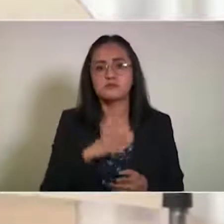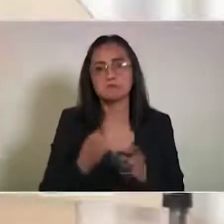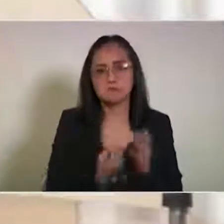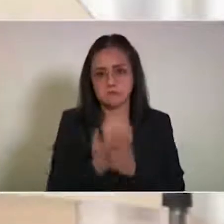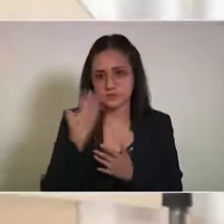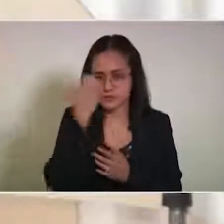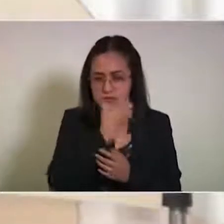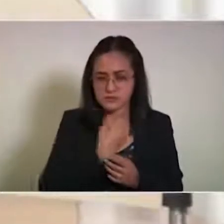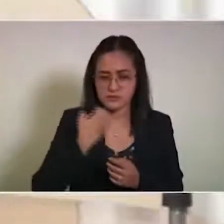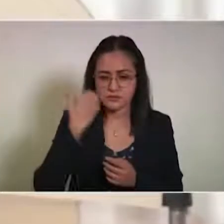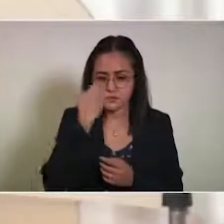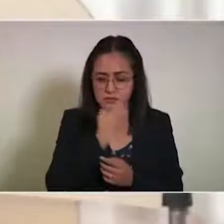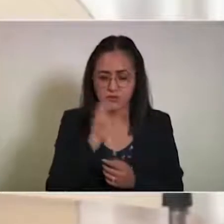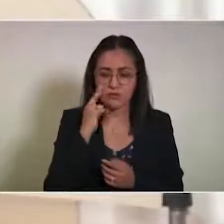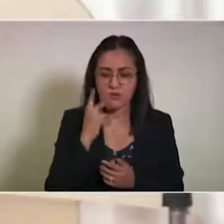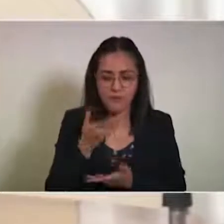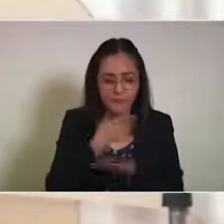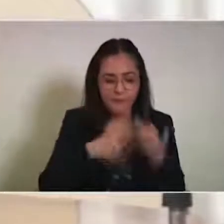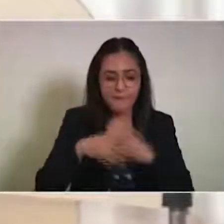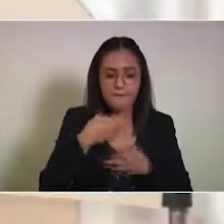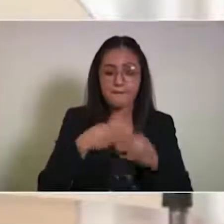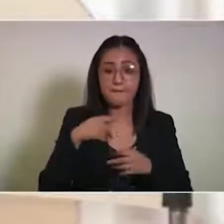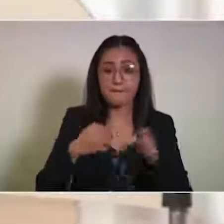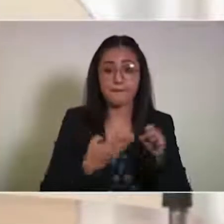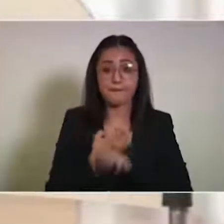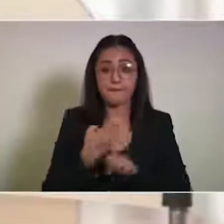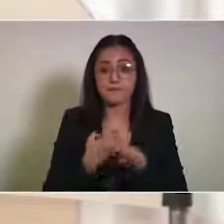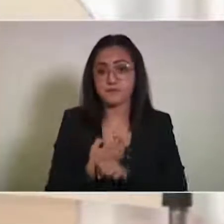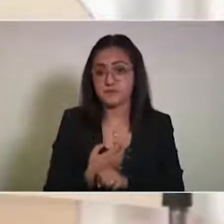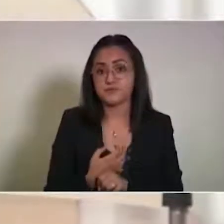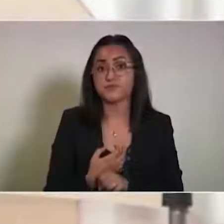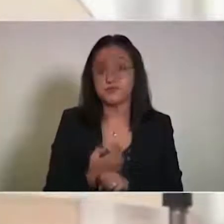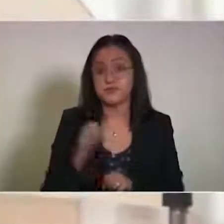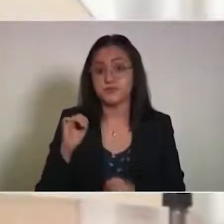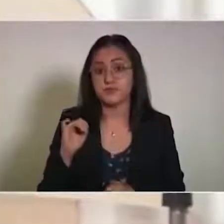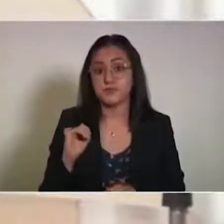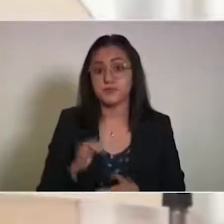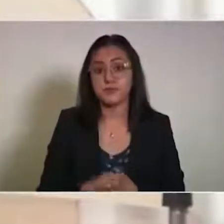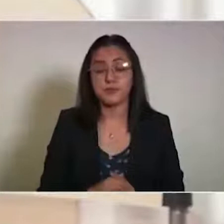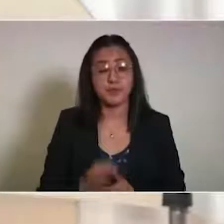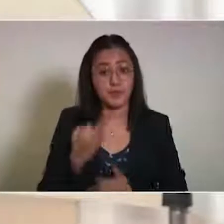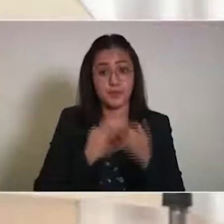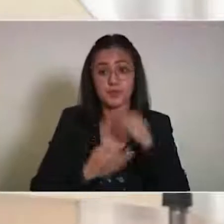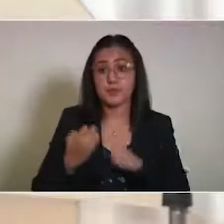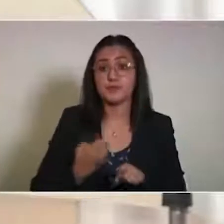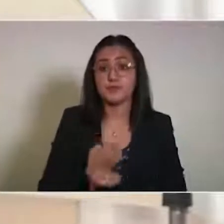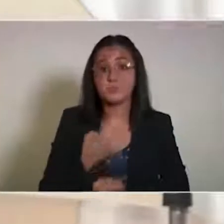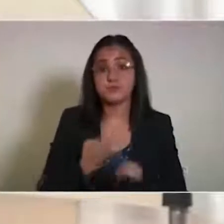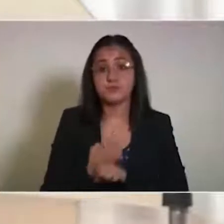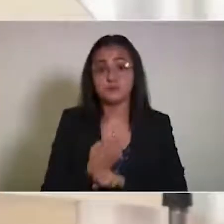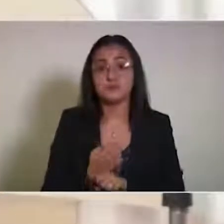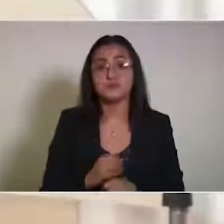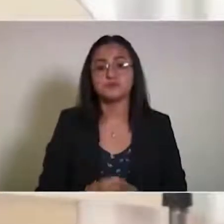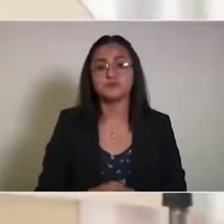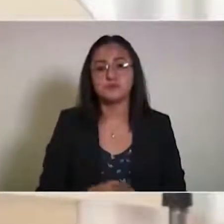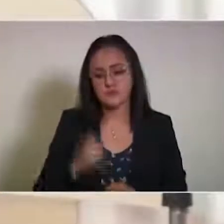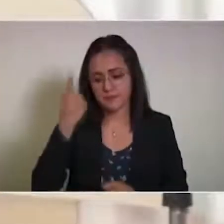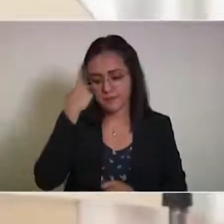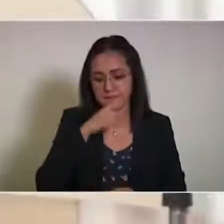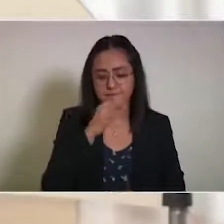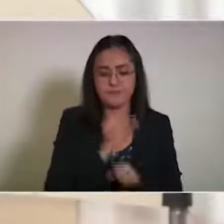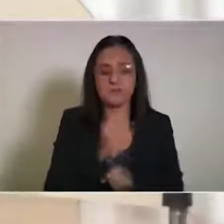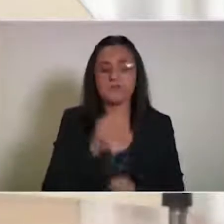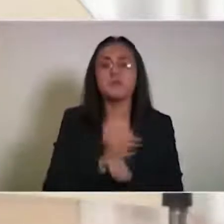estudio socioeconómico de todo el Estado, de todo el Estado, para